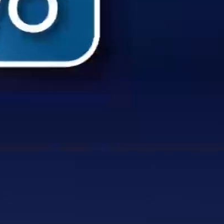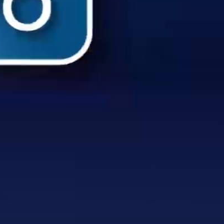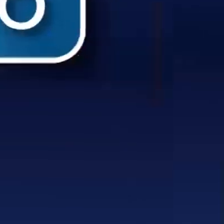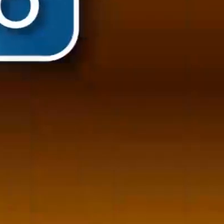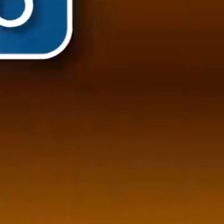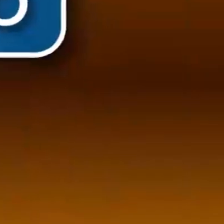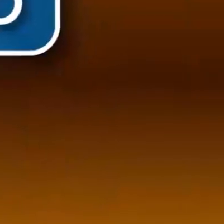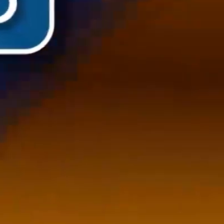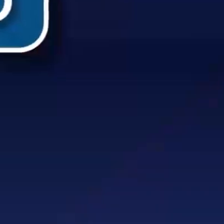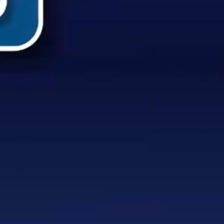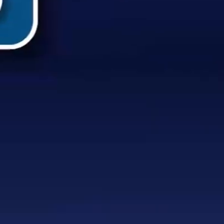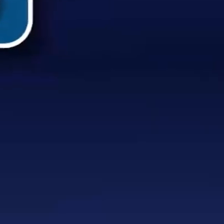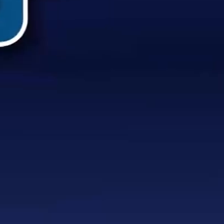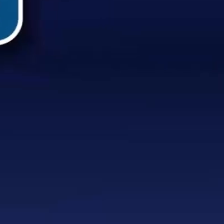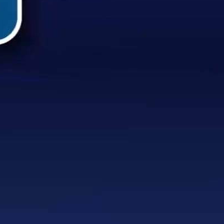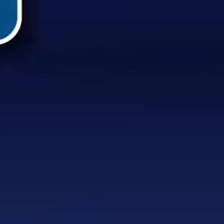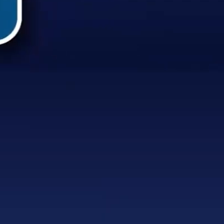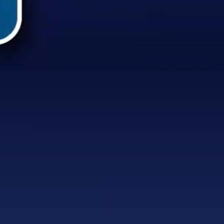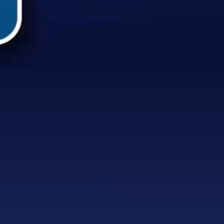Música